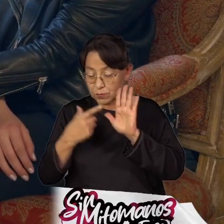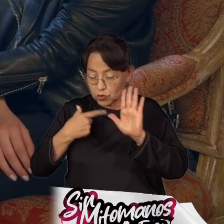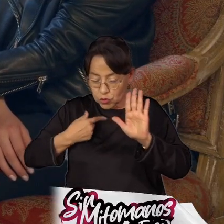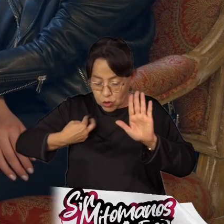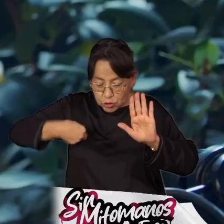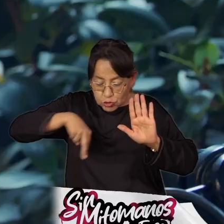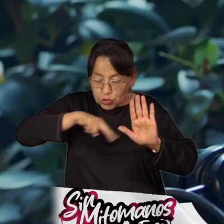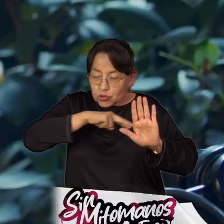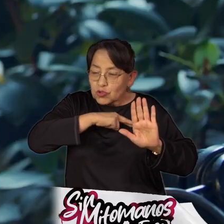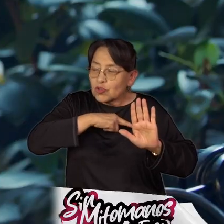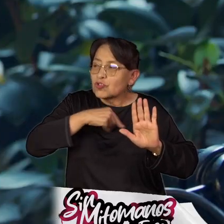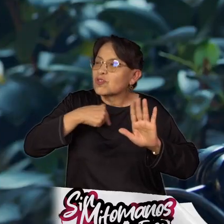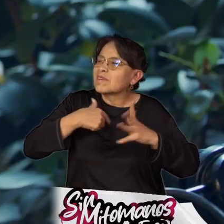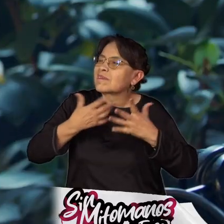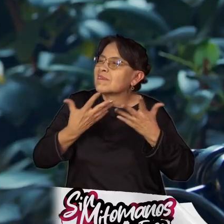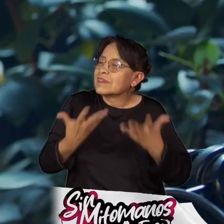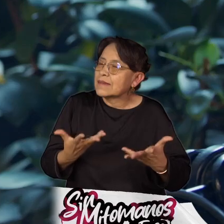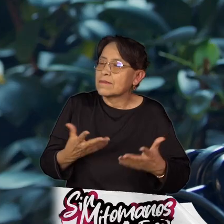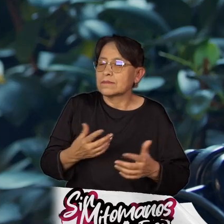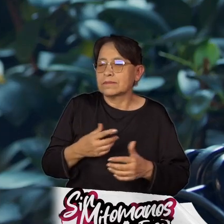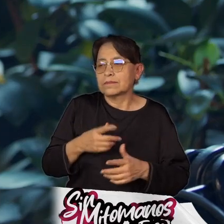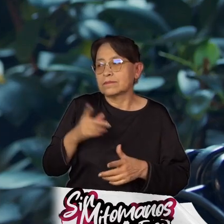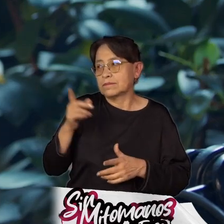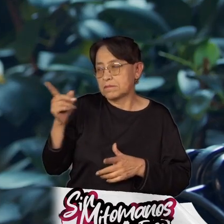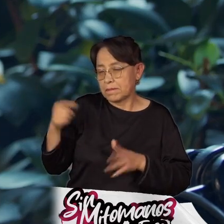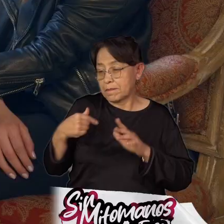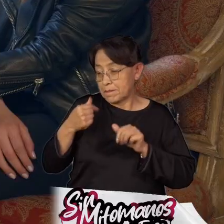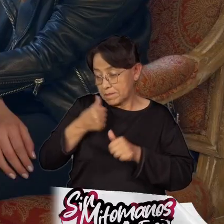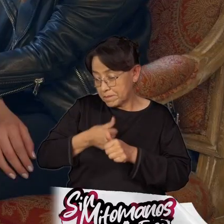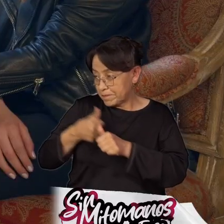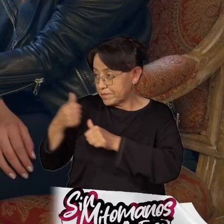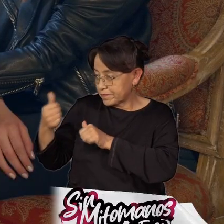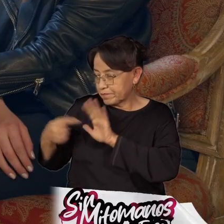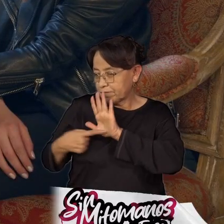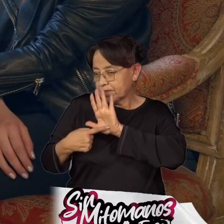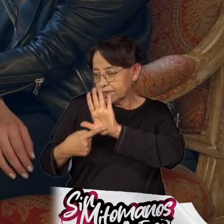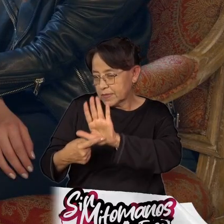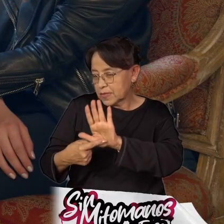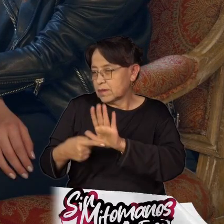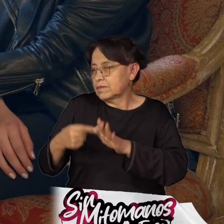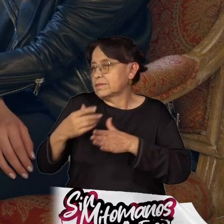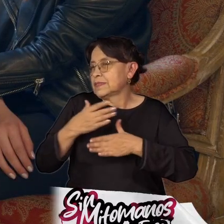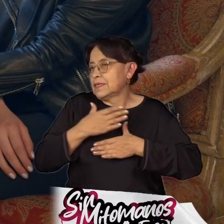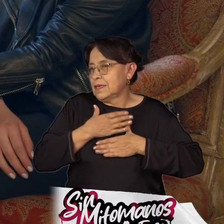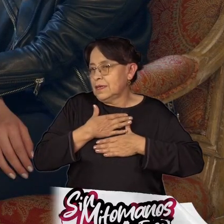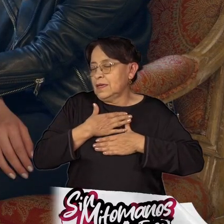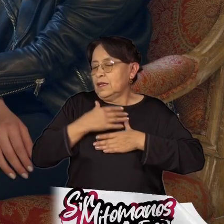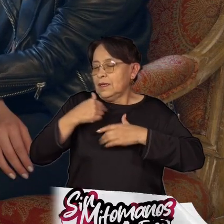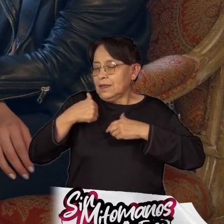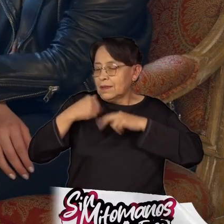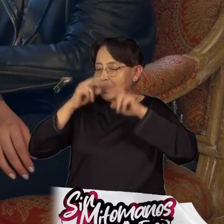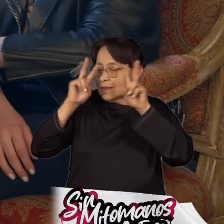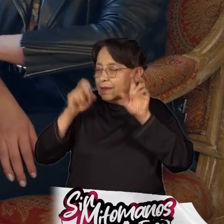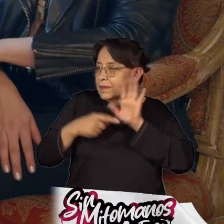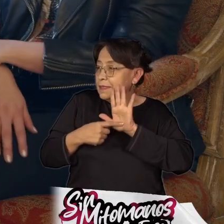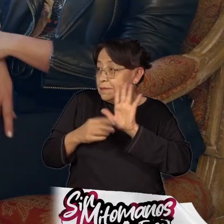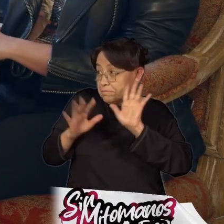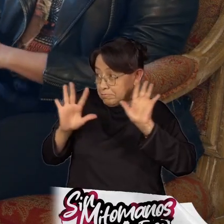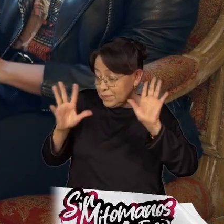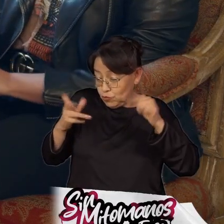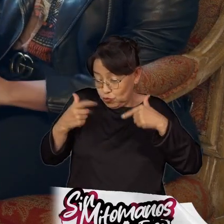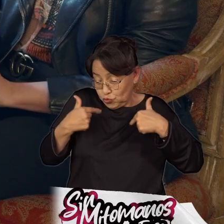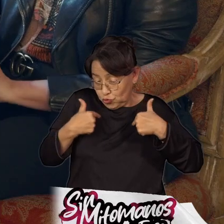nosotros esta postura. Y con esto, ¿qué te parece si cada uno presenta esos postulados que tiene respecto a este